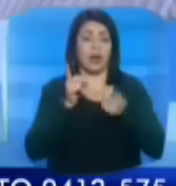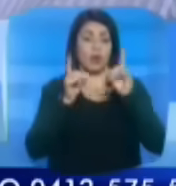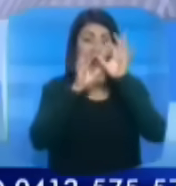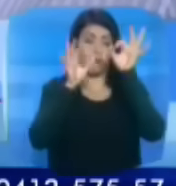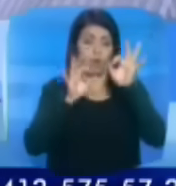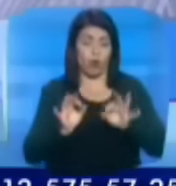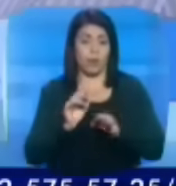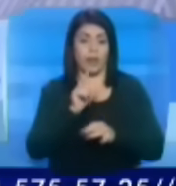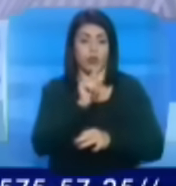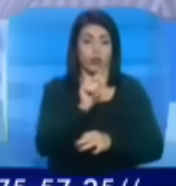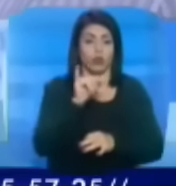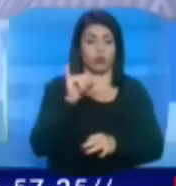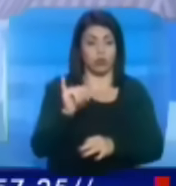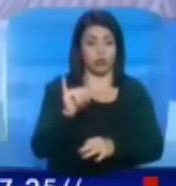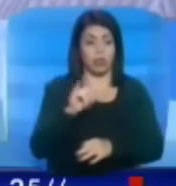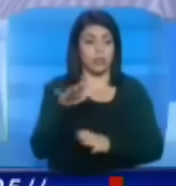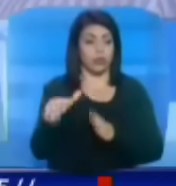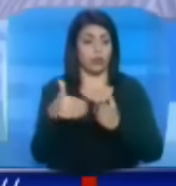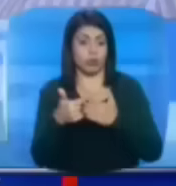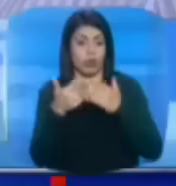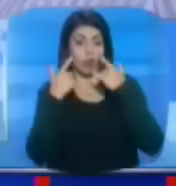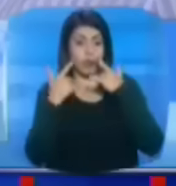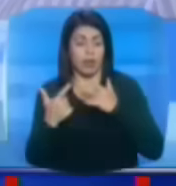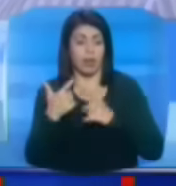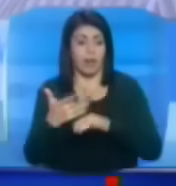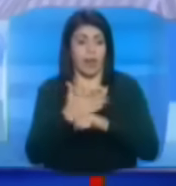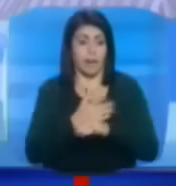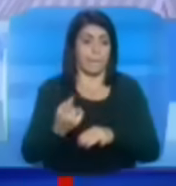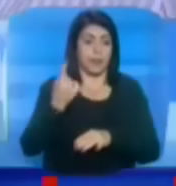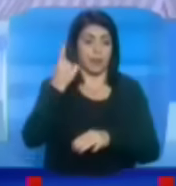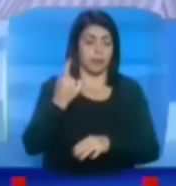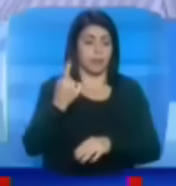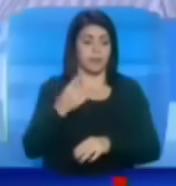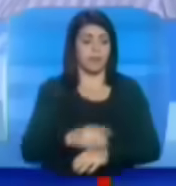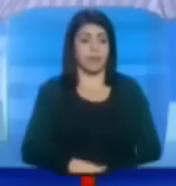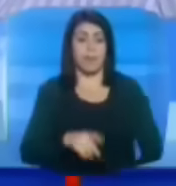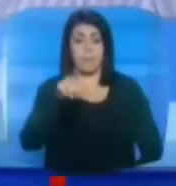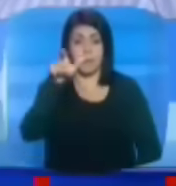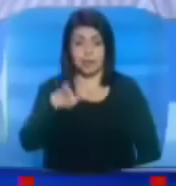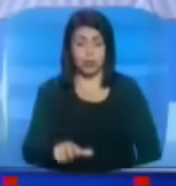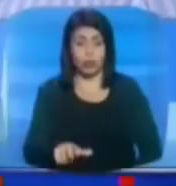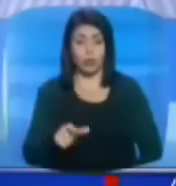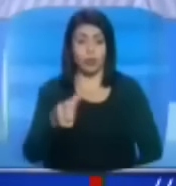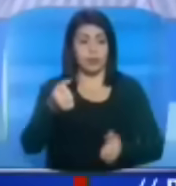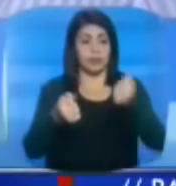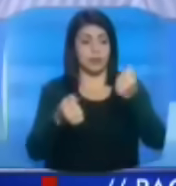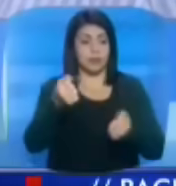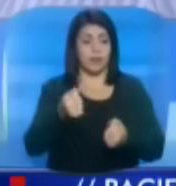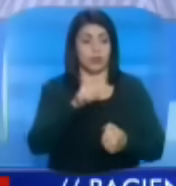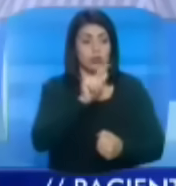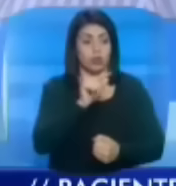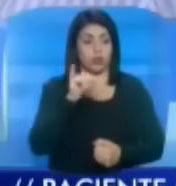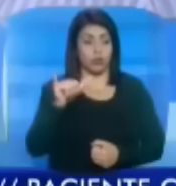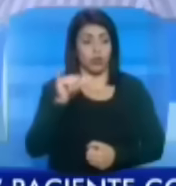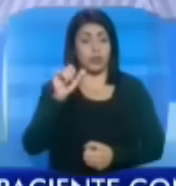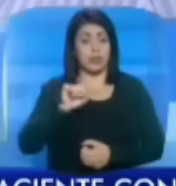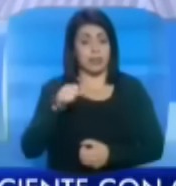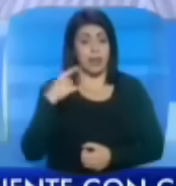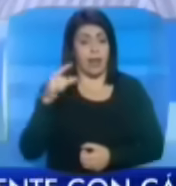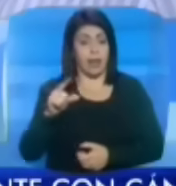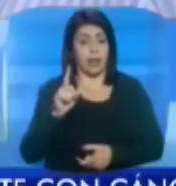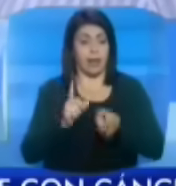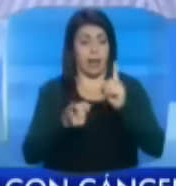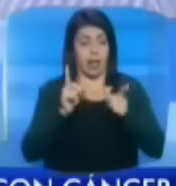modelos de Toyota, porque son defectuosos y, claro, la prioridad de nosotros es el cliente y es el conductor de un Toyota. Entonces, si